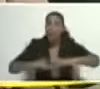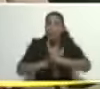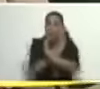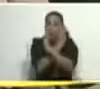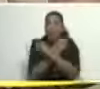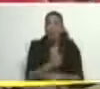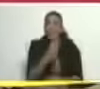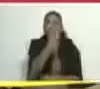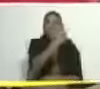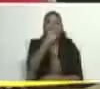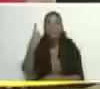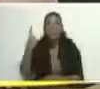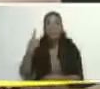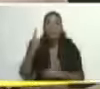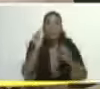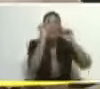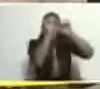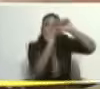21, prácticamente.